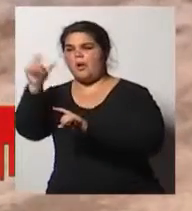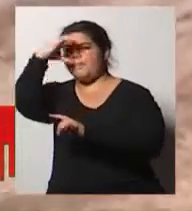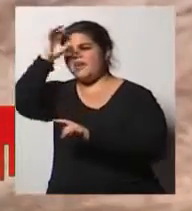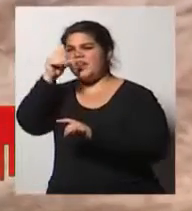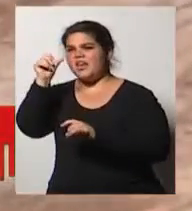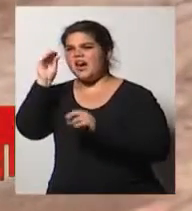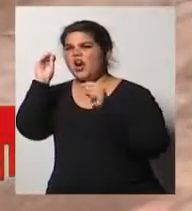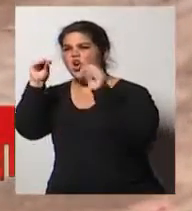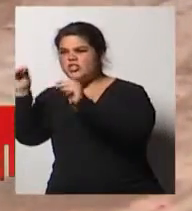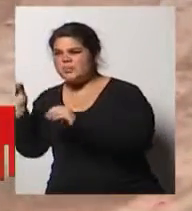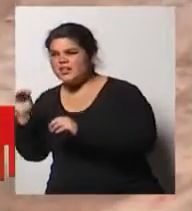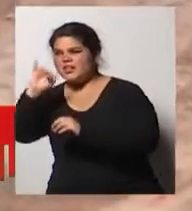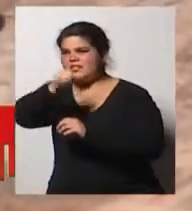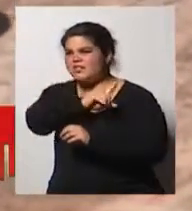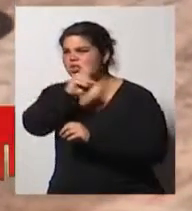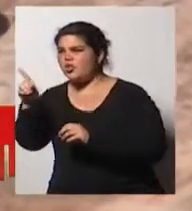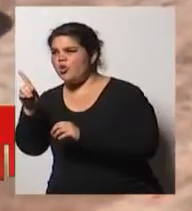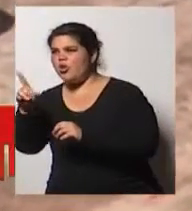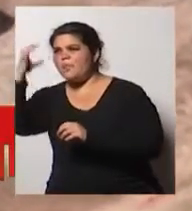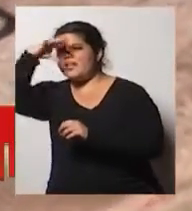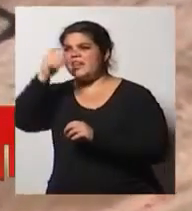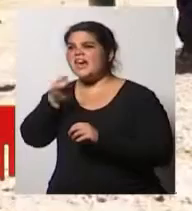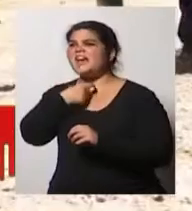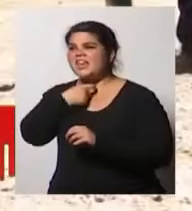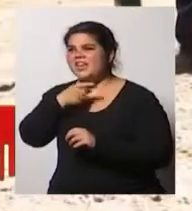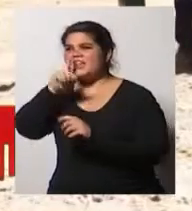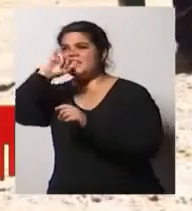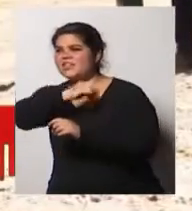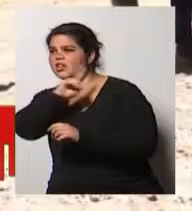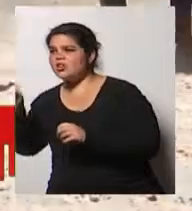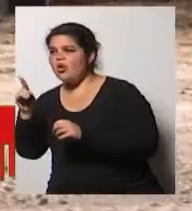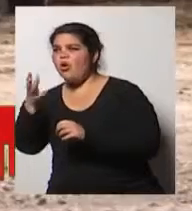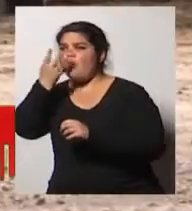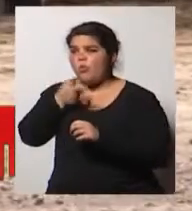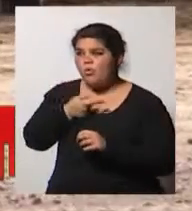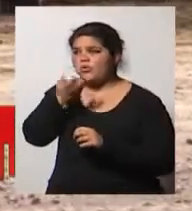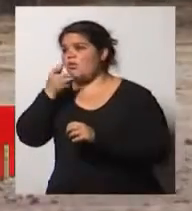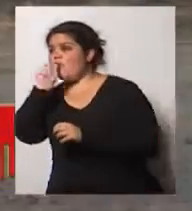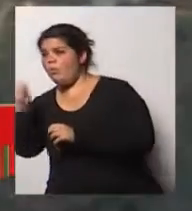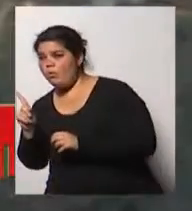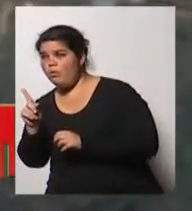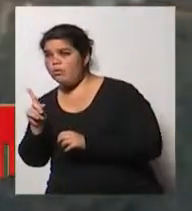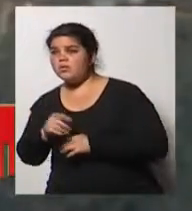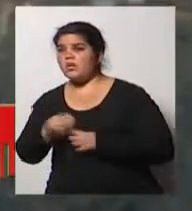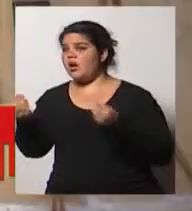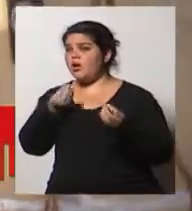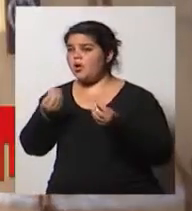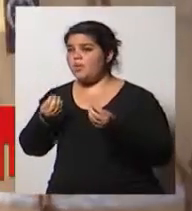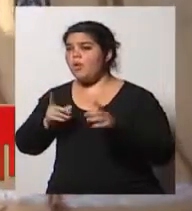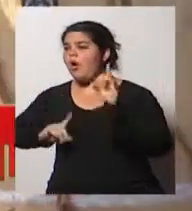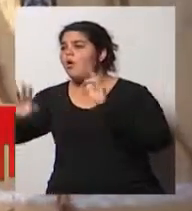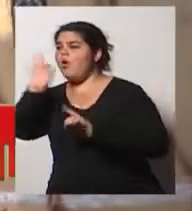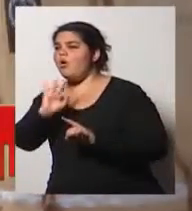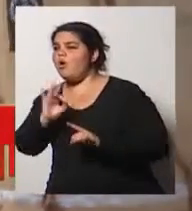minería no contamina, si la minería es mala, si la queremos, no la queremos, si no nos gusta, o si a nuestros intereses